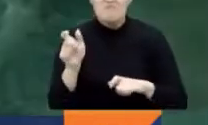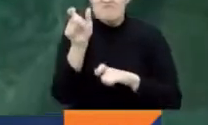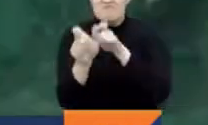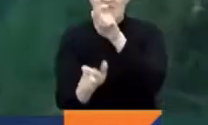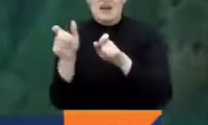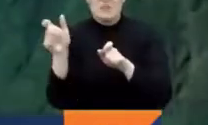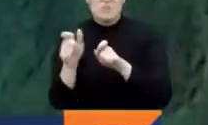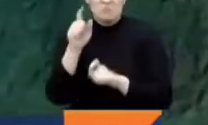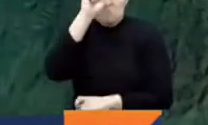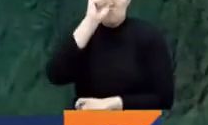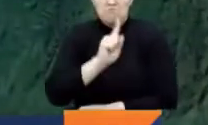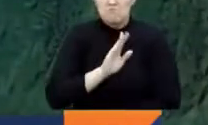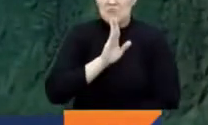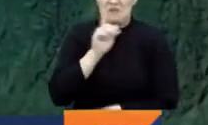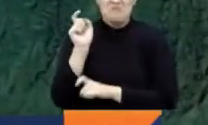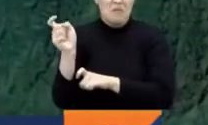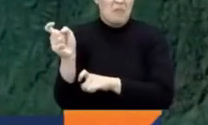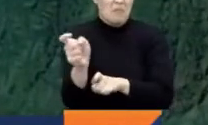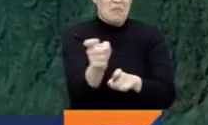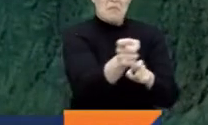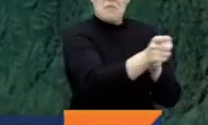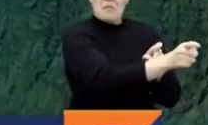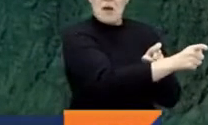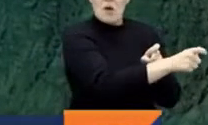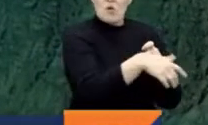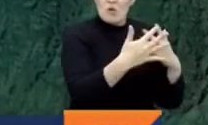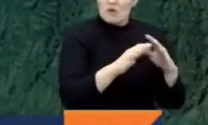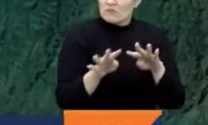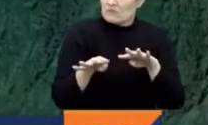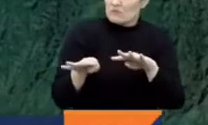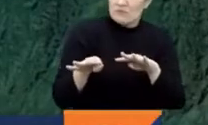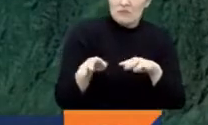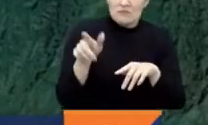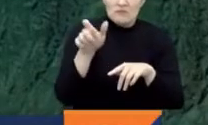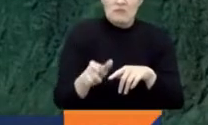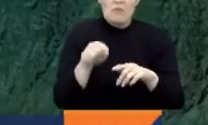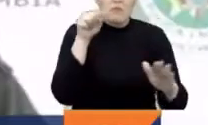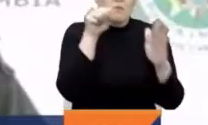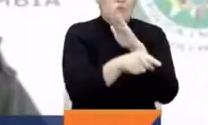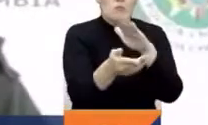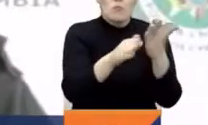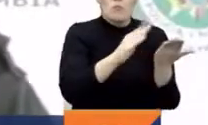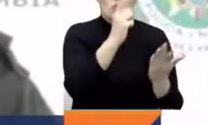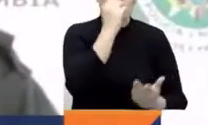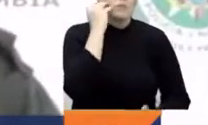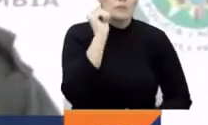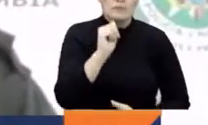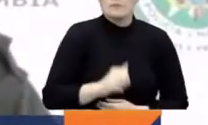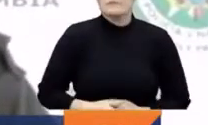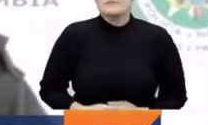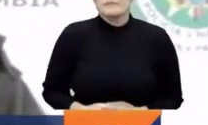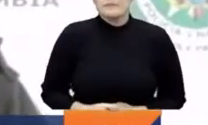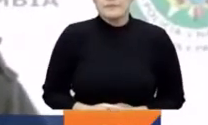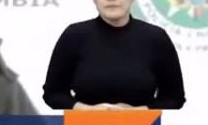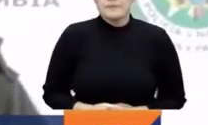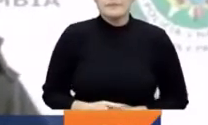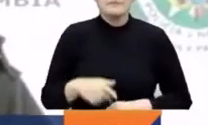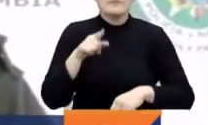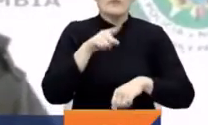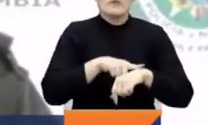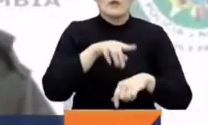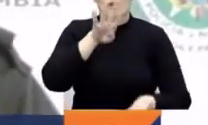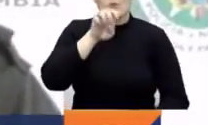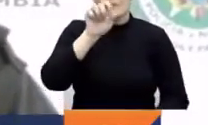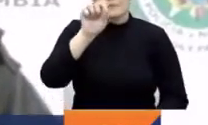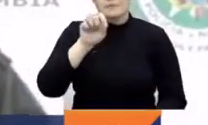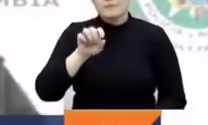hombres desconocidos a disparar de manera indiscriminada. De inmediato murió una mujer. Sobre las 9:45